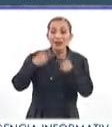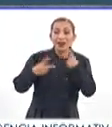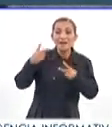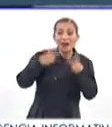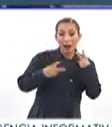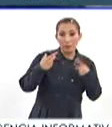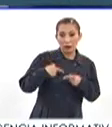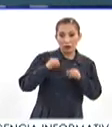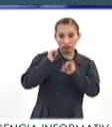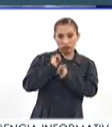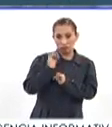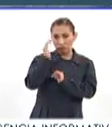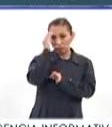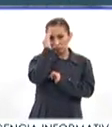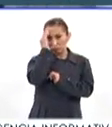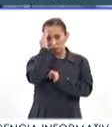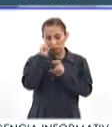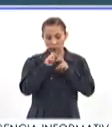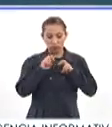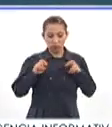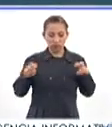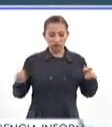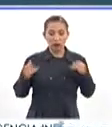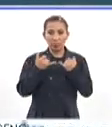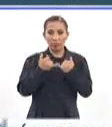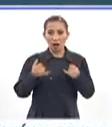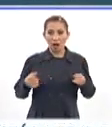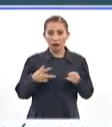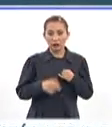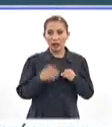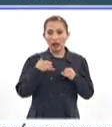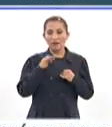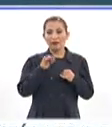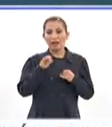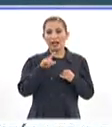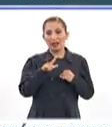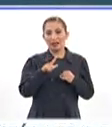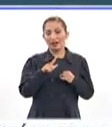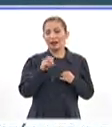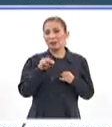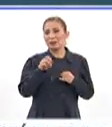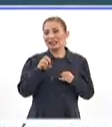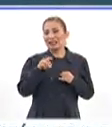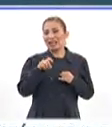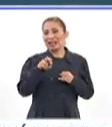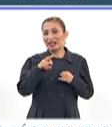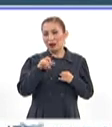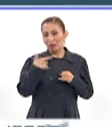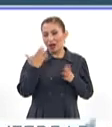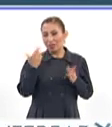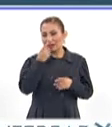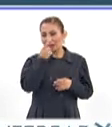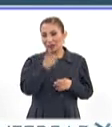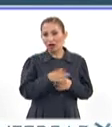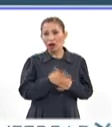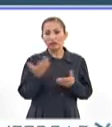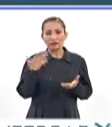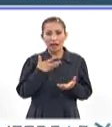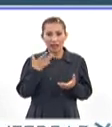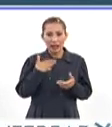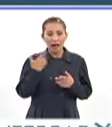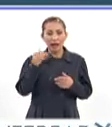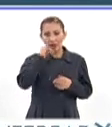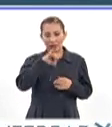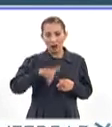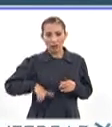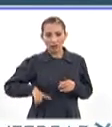arribando los que van a estar presidiendo la inauguración de la FIL de Minería, que como bien te lo mencioné, pues incluye a